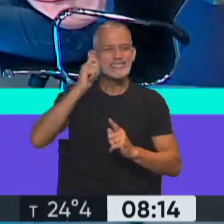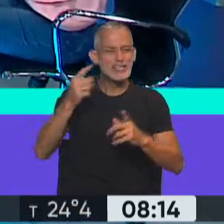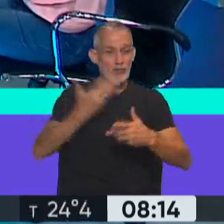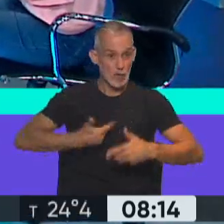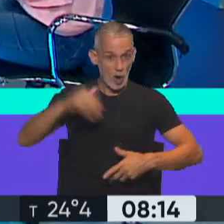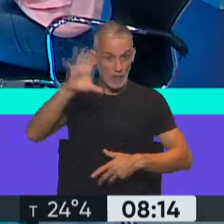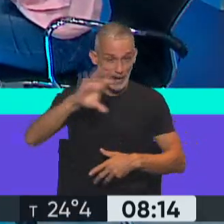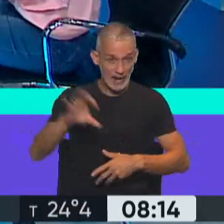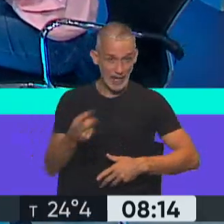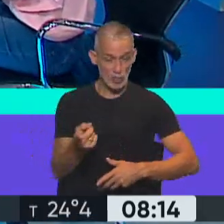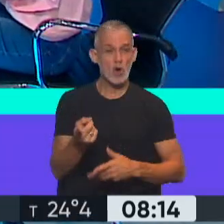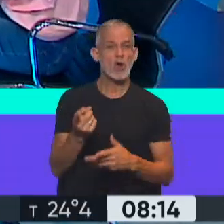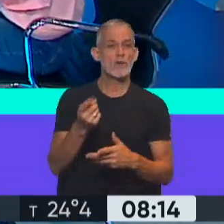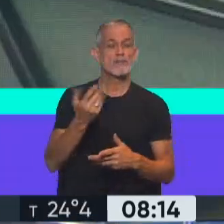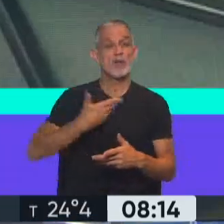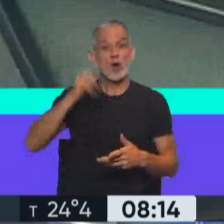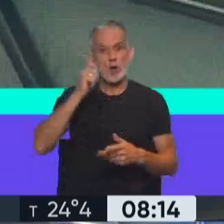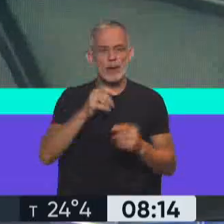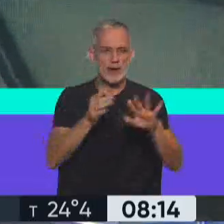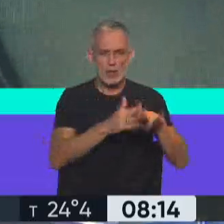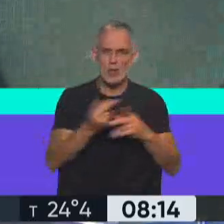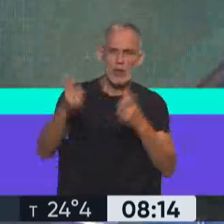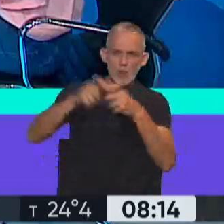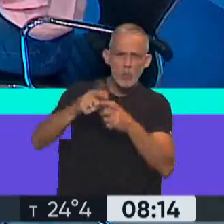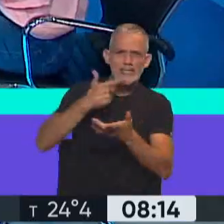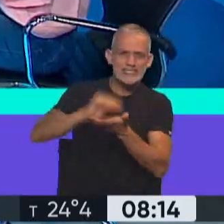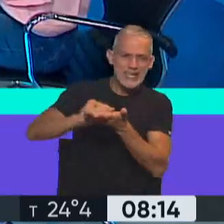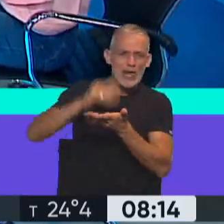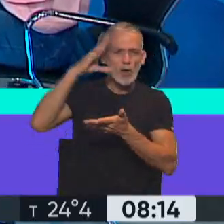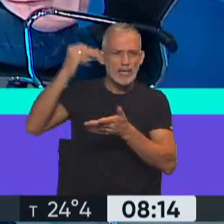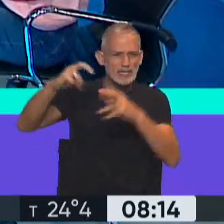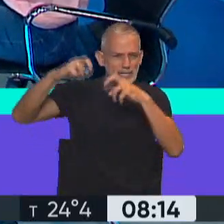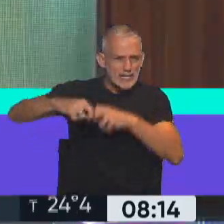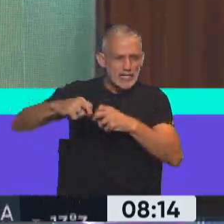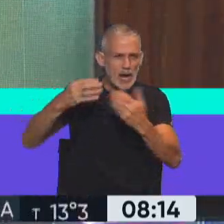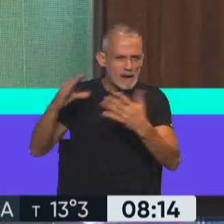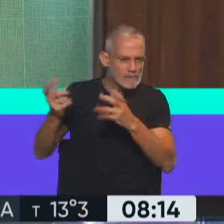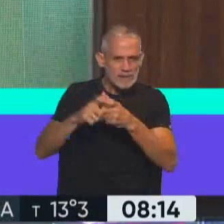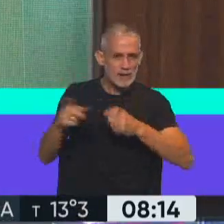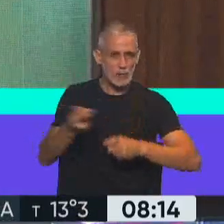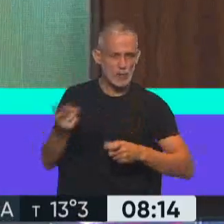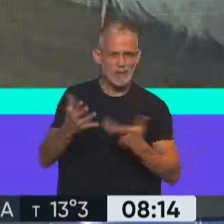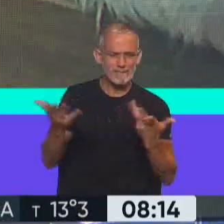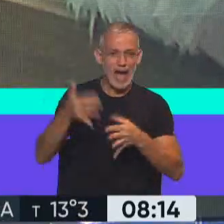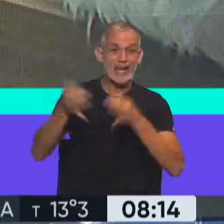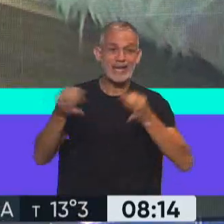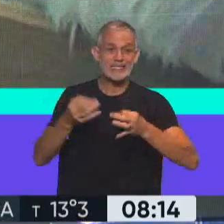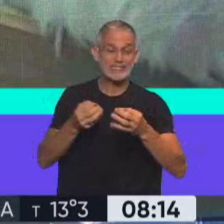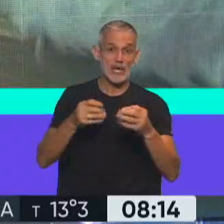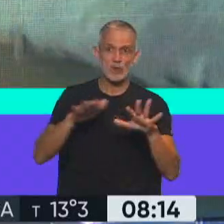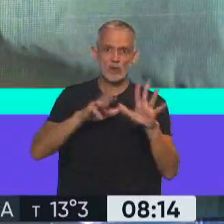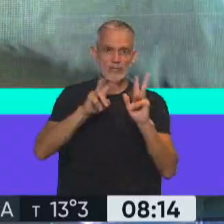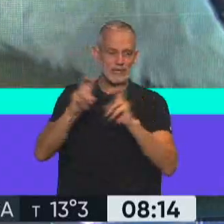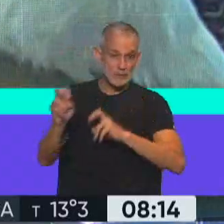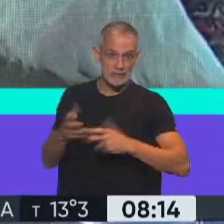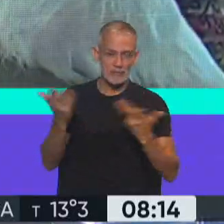el gobernador de la provincia. El gobernador que luego se reúne en el Senado con Cristina Fernández de Kirchner, también analizando toda esta circunstancia.